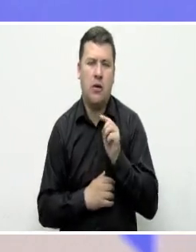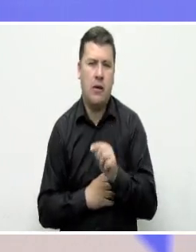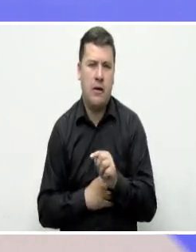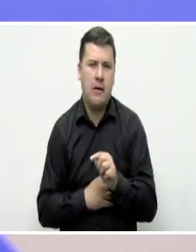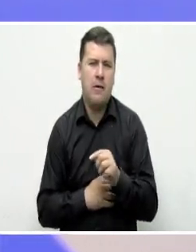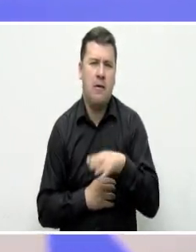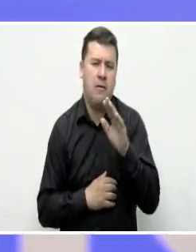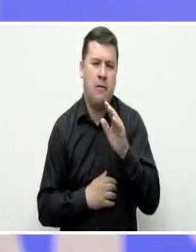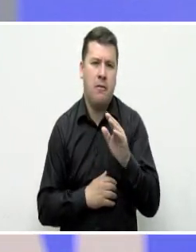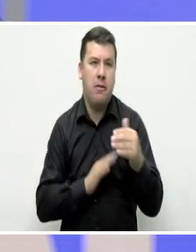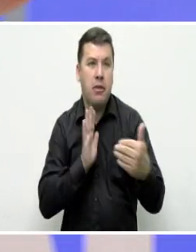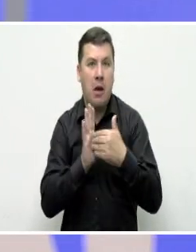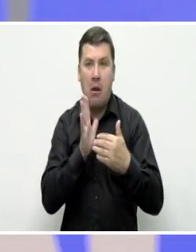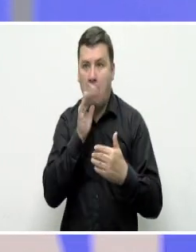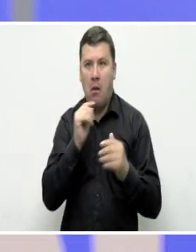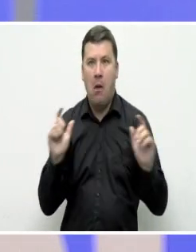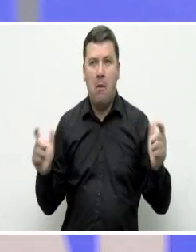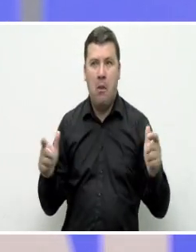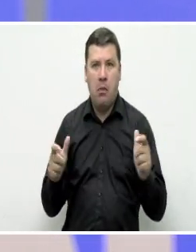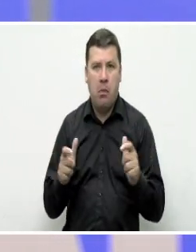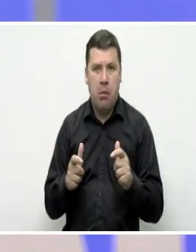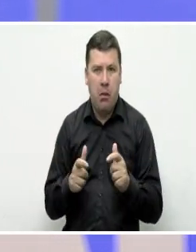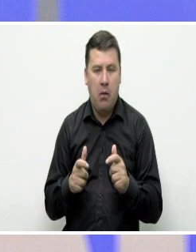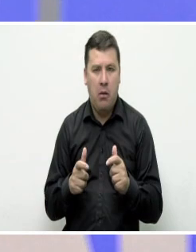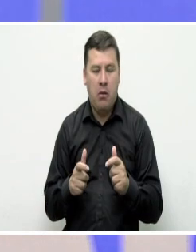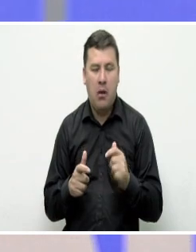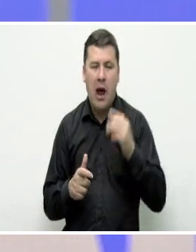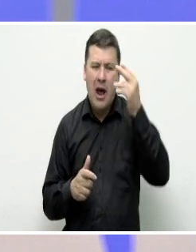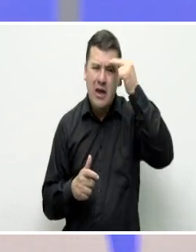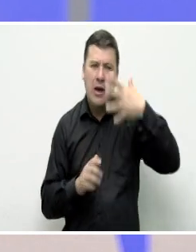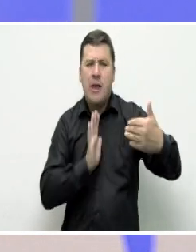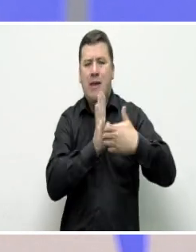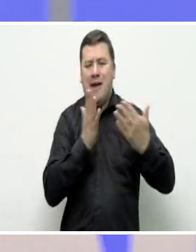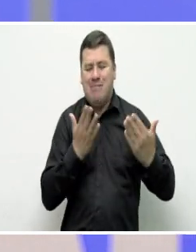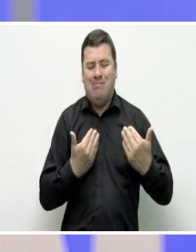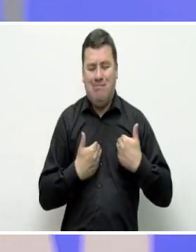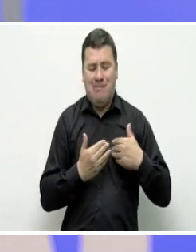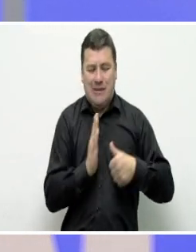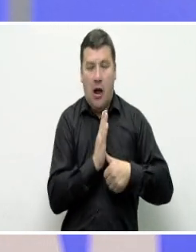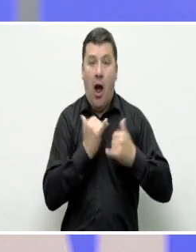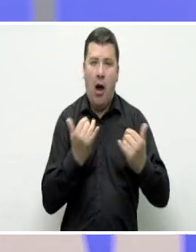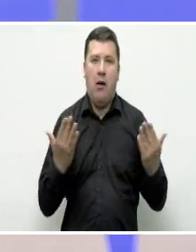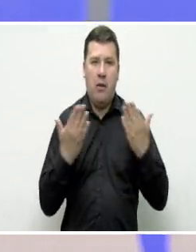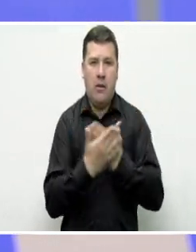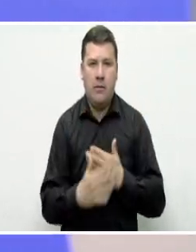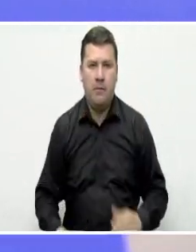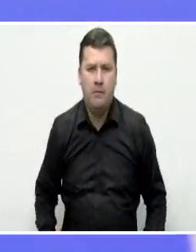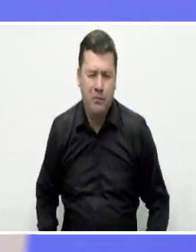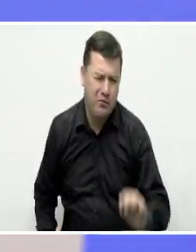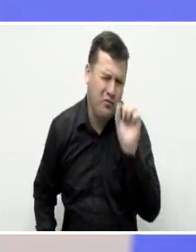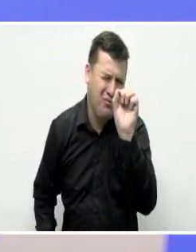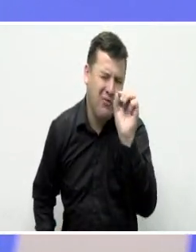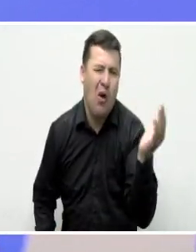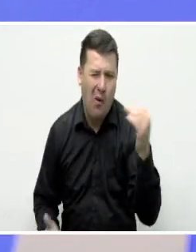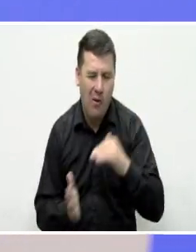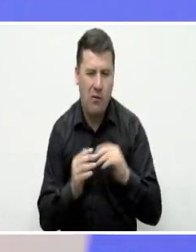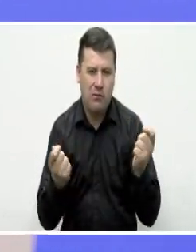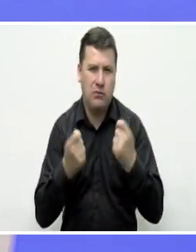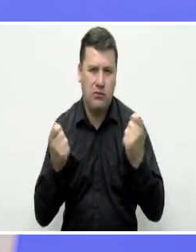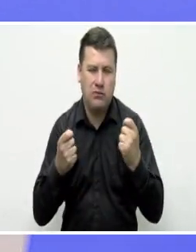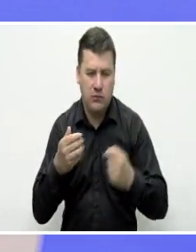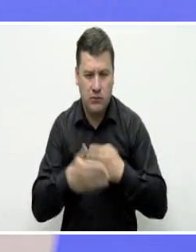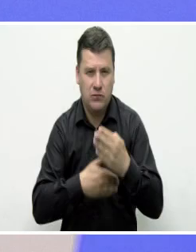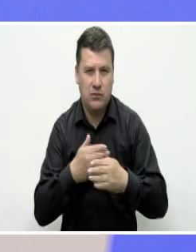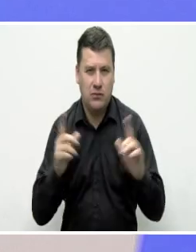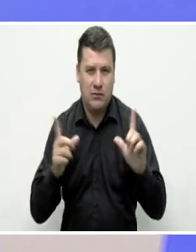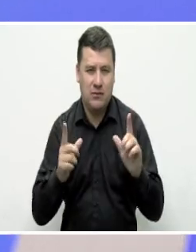menos demandas de lo que históricamente hemos tenido. Queremos en estos momentos hacer una breve pausa para seguir adelante